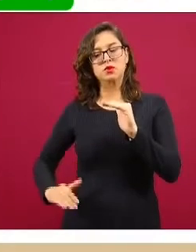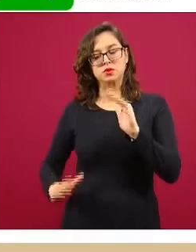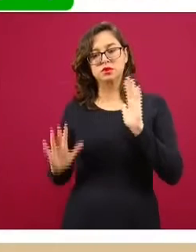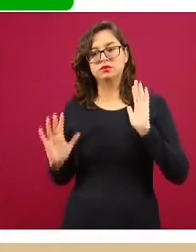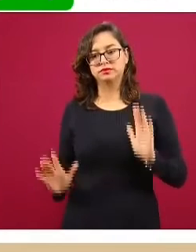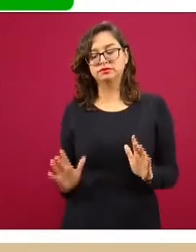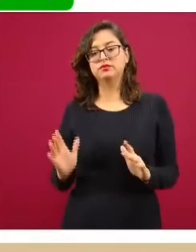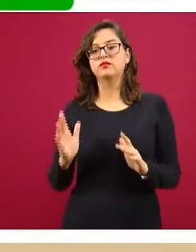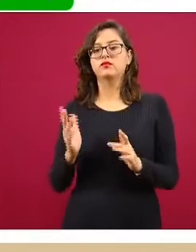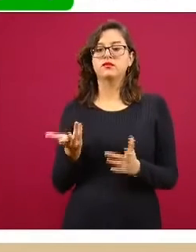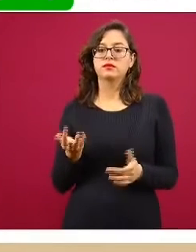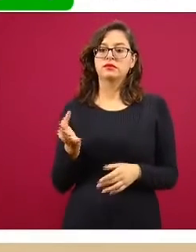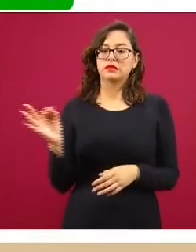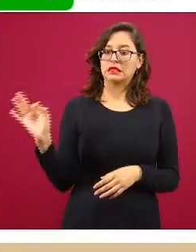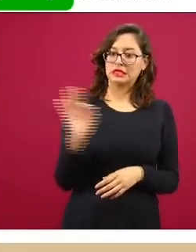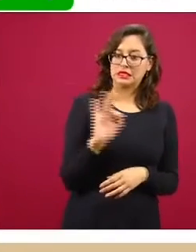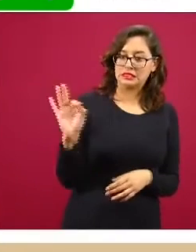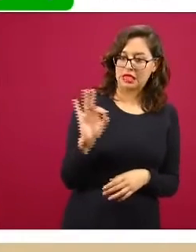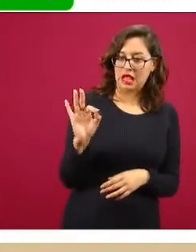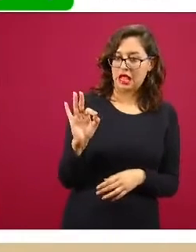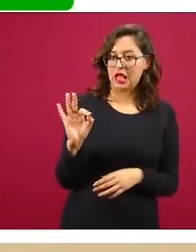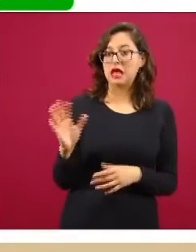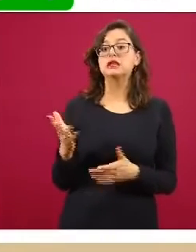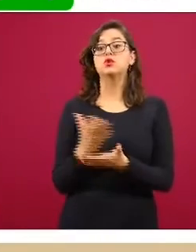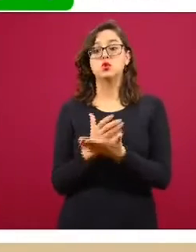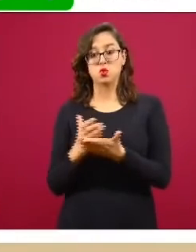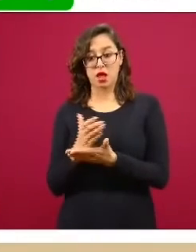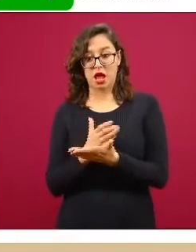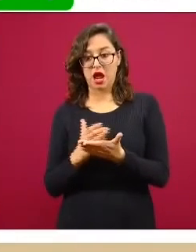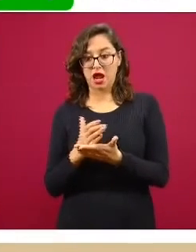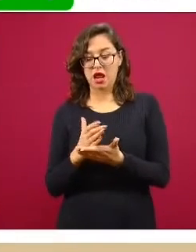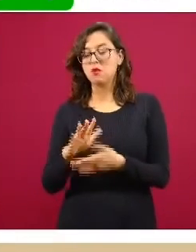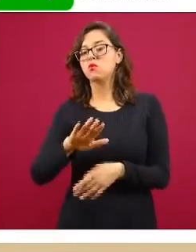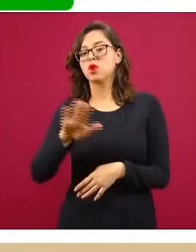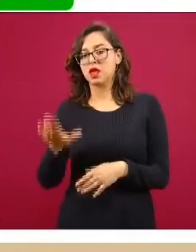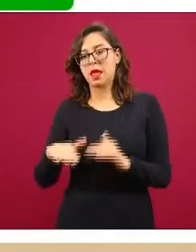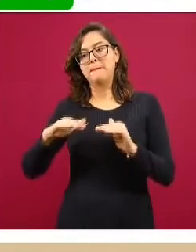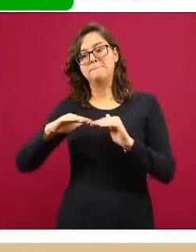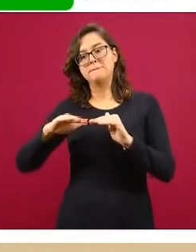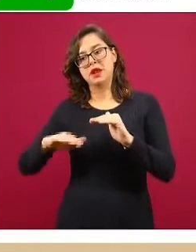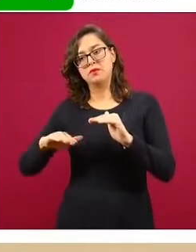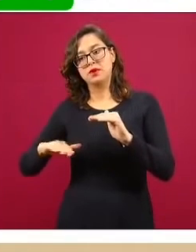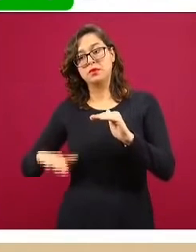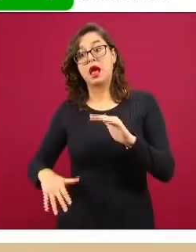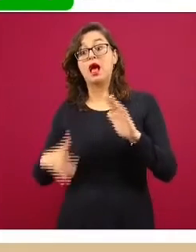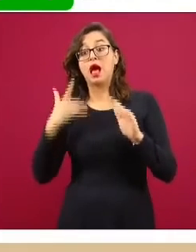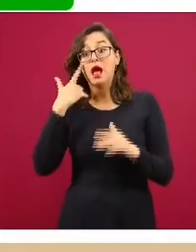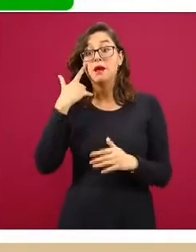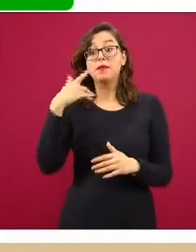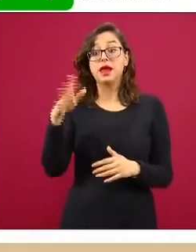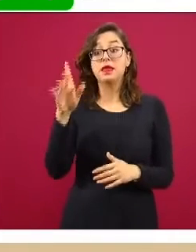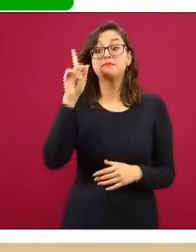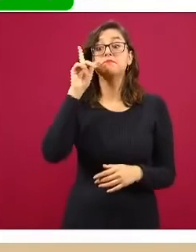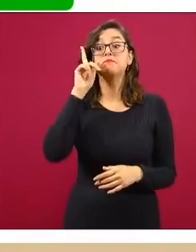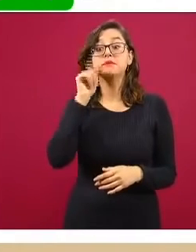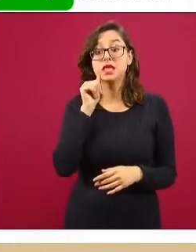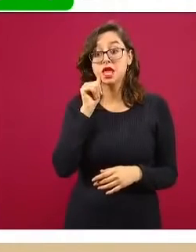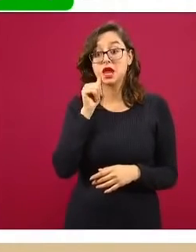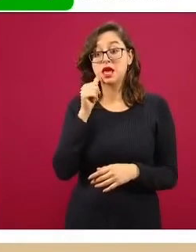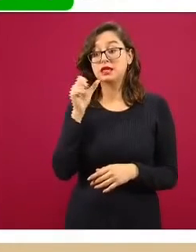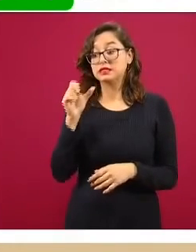en los casos estimados, como en los casos recuperados, como en las defunciones. Ya mañana veremos los datos de la